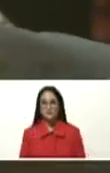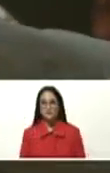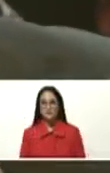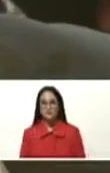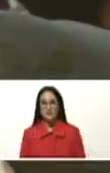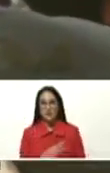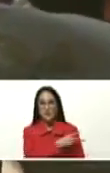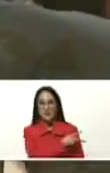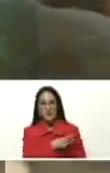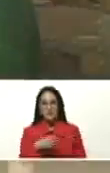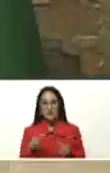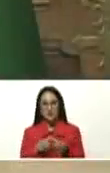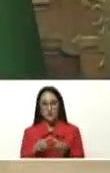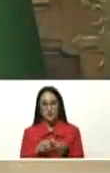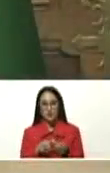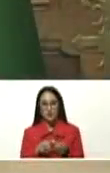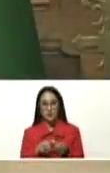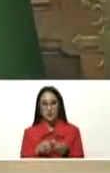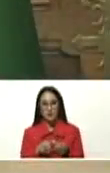Delegación, señor